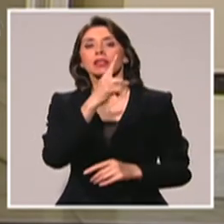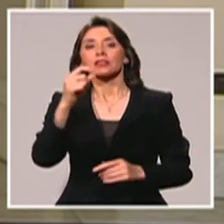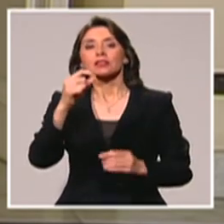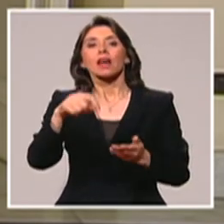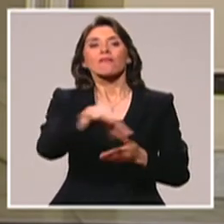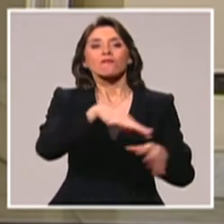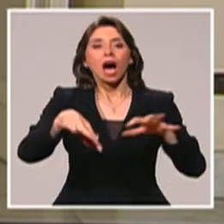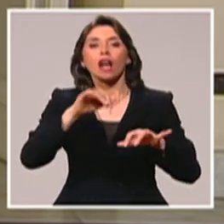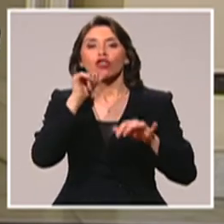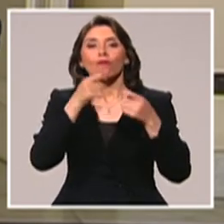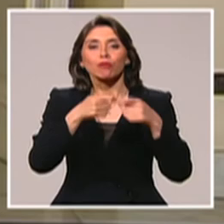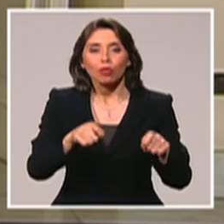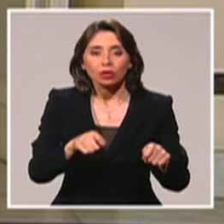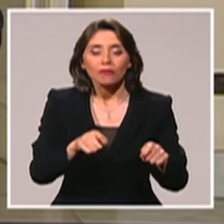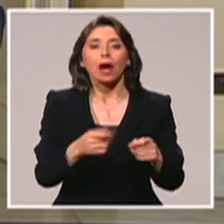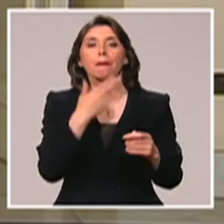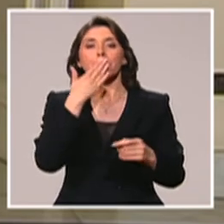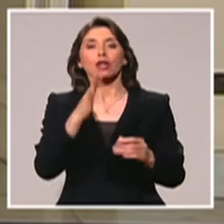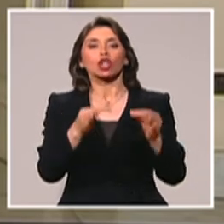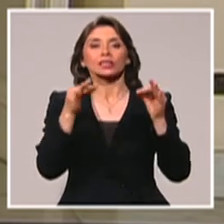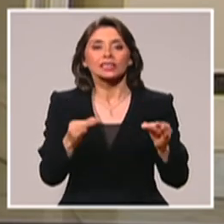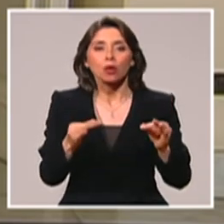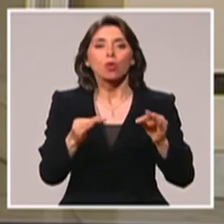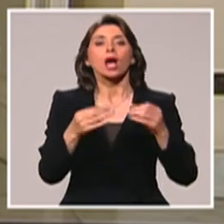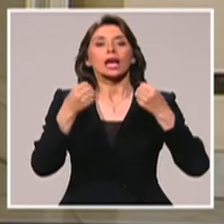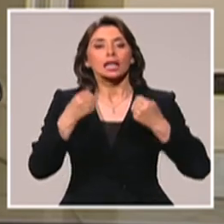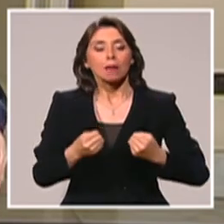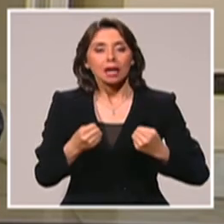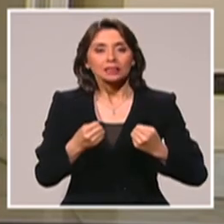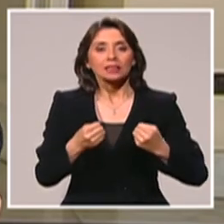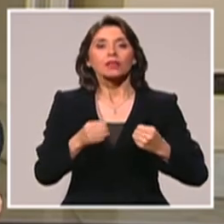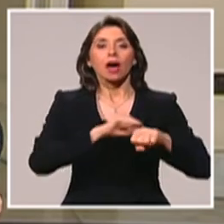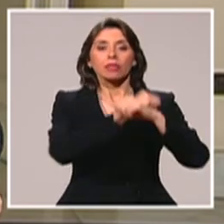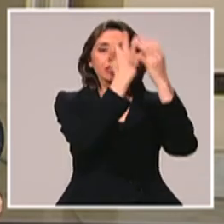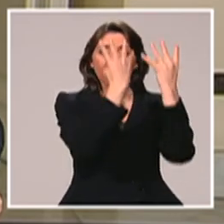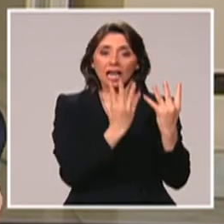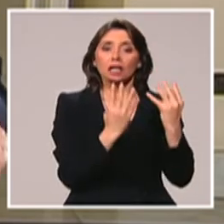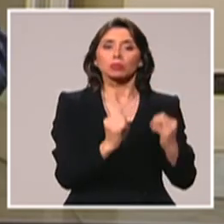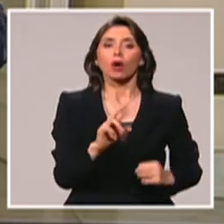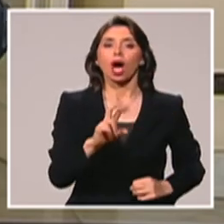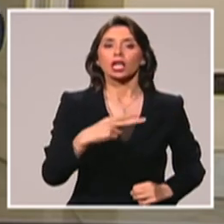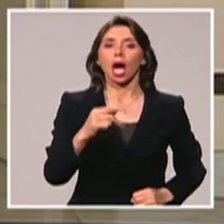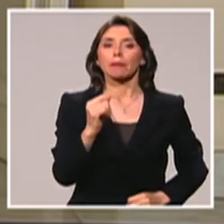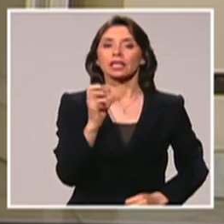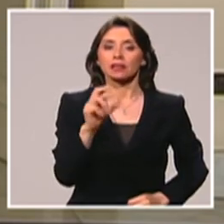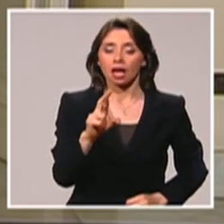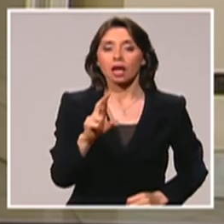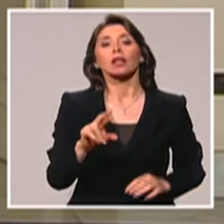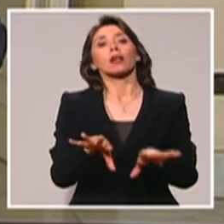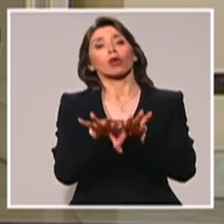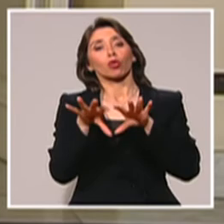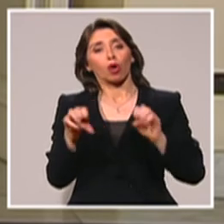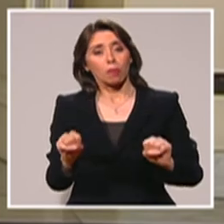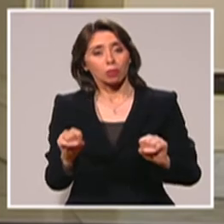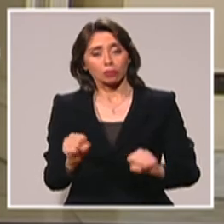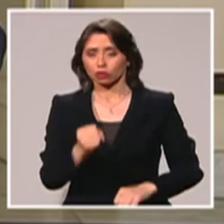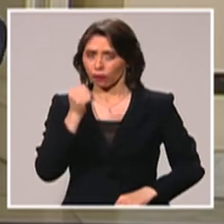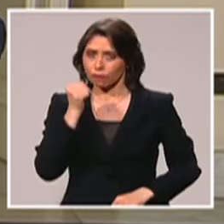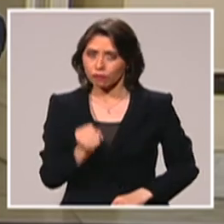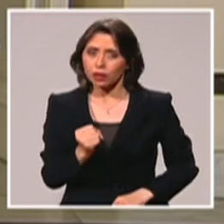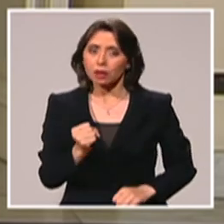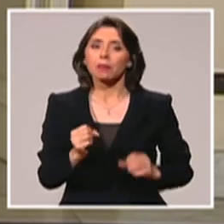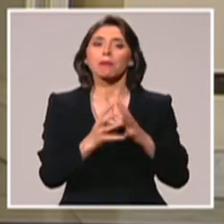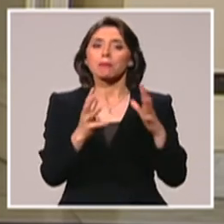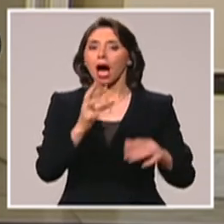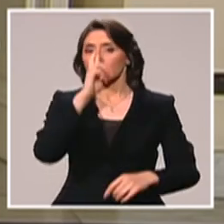seguridad y capacidad rehabilitadora de nuestras cárceles y un compromiso firme con un